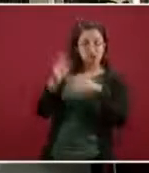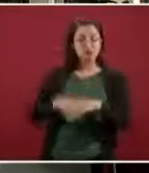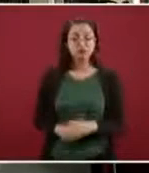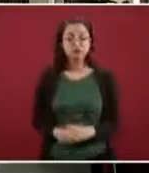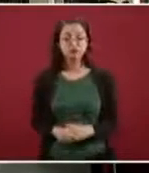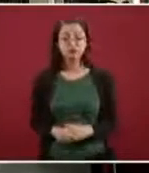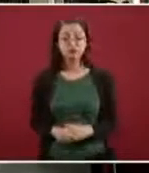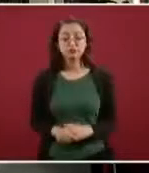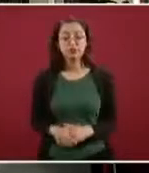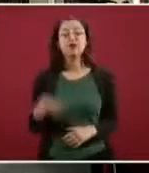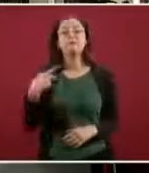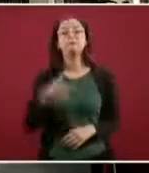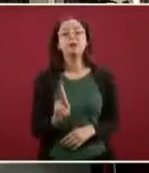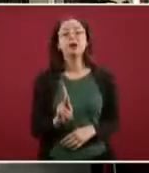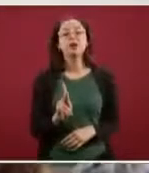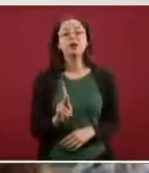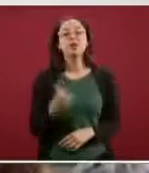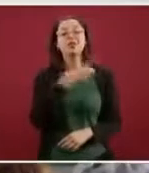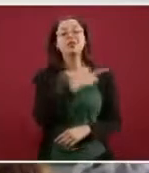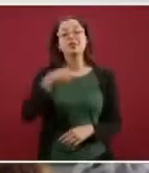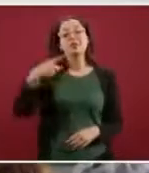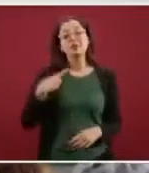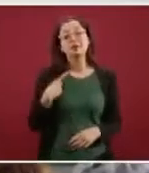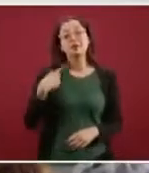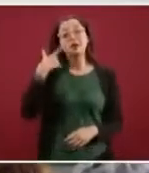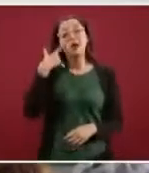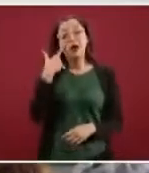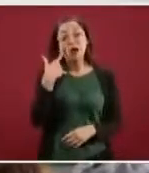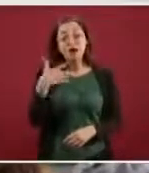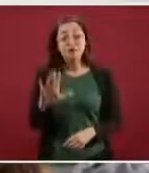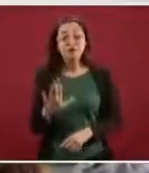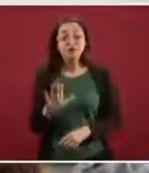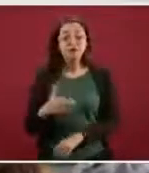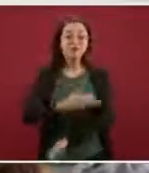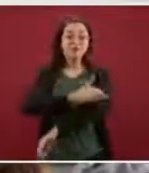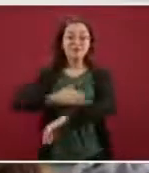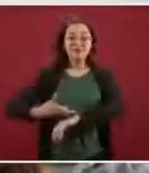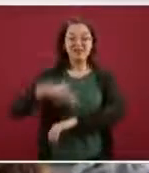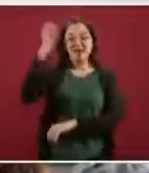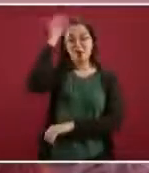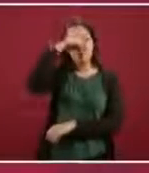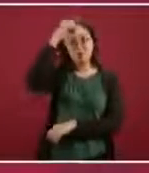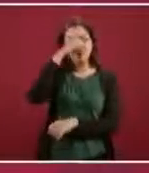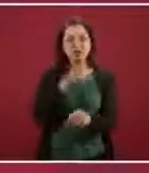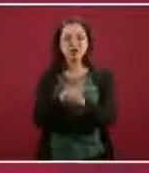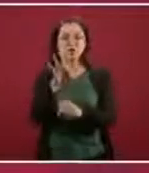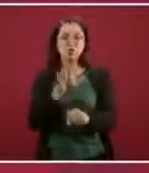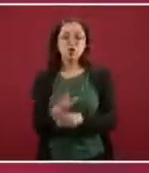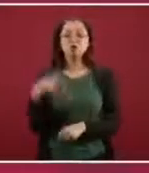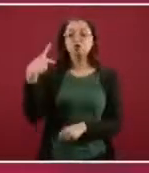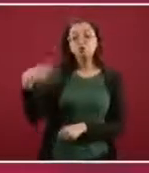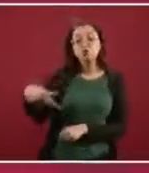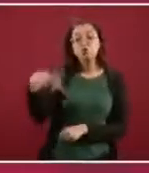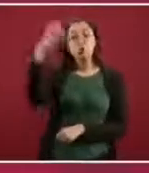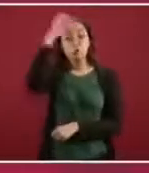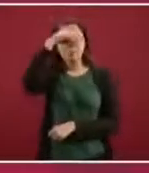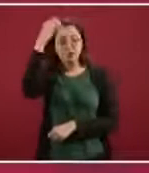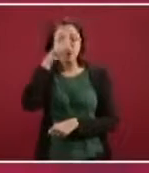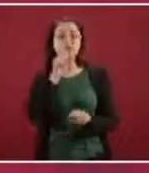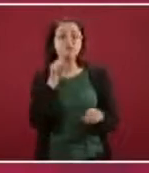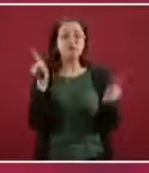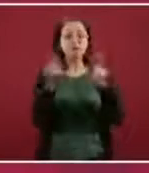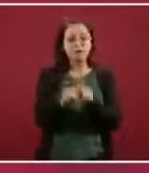que habría que ver qué opina la familia, escucharlos,